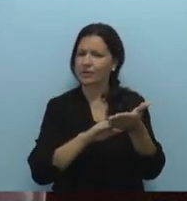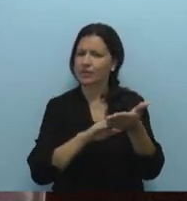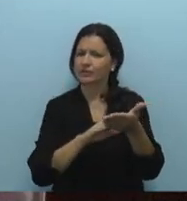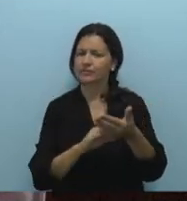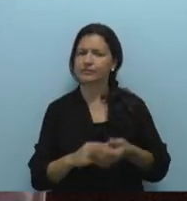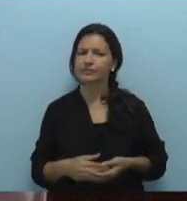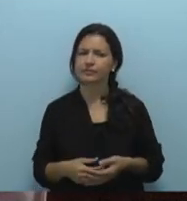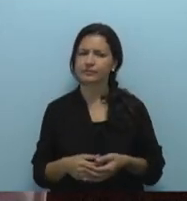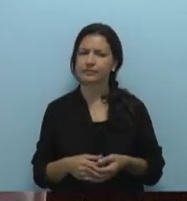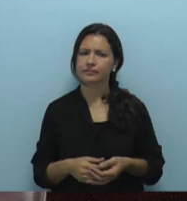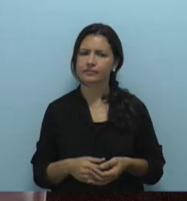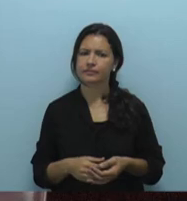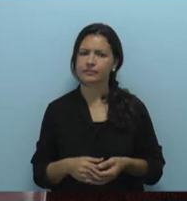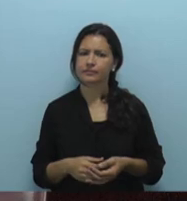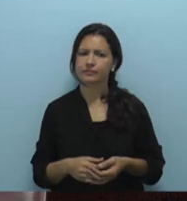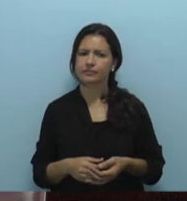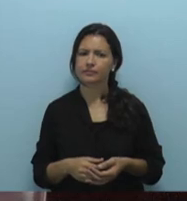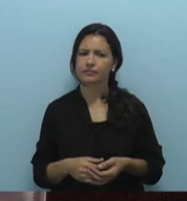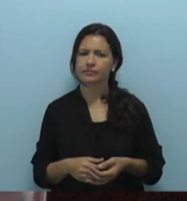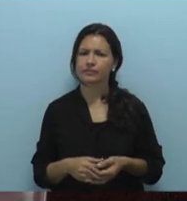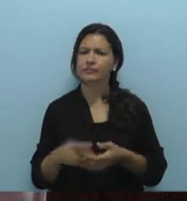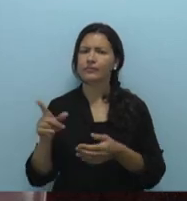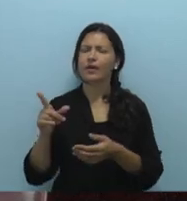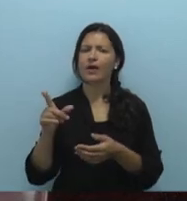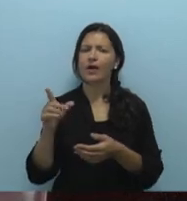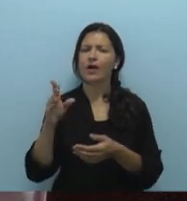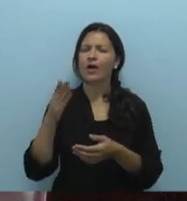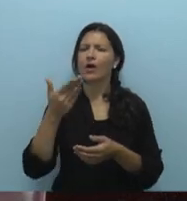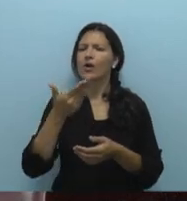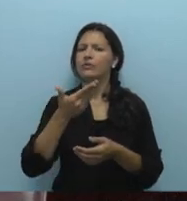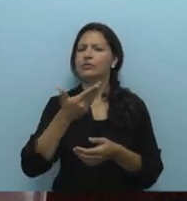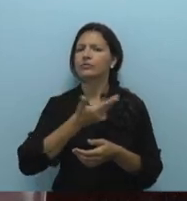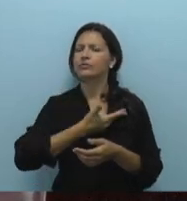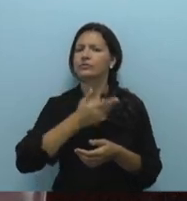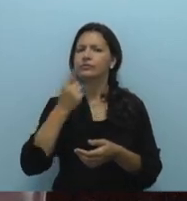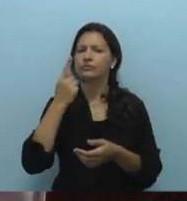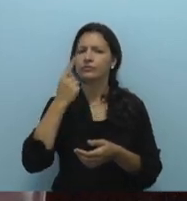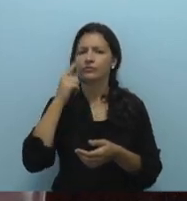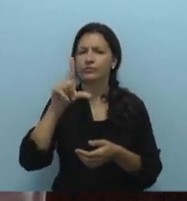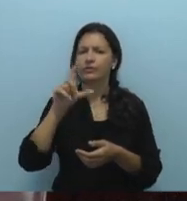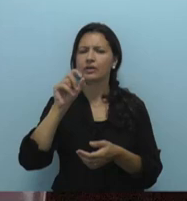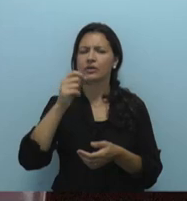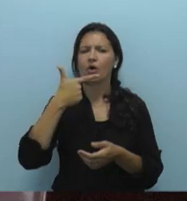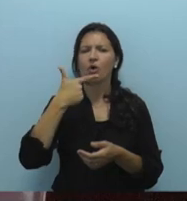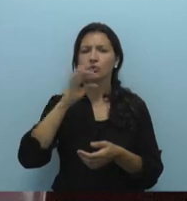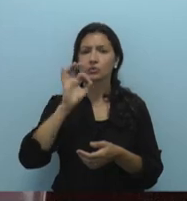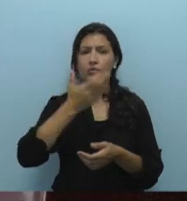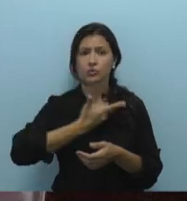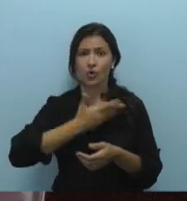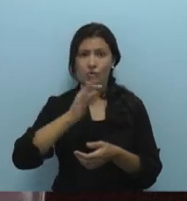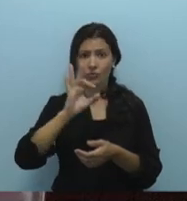recinto por el diputado Del Frade, que es a un filósofo coreano que muchos estamos leyendo y que yo invito